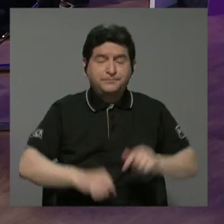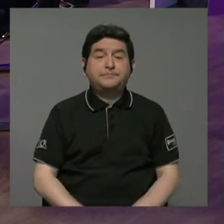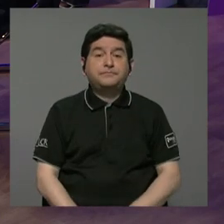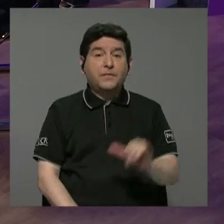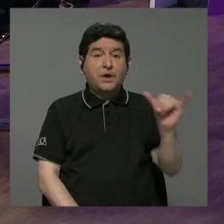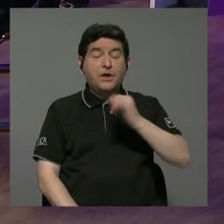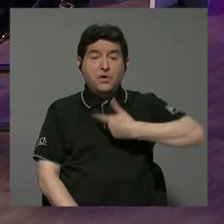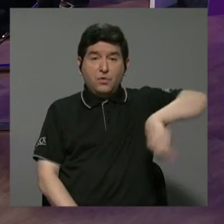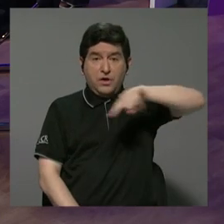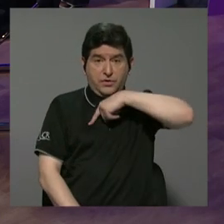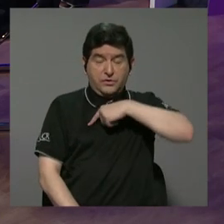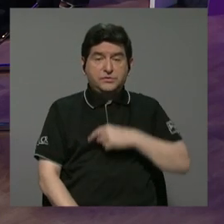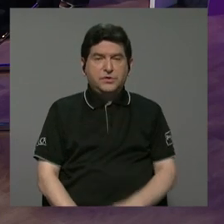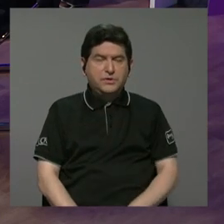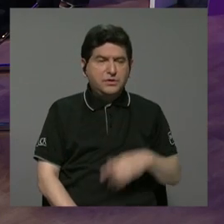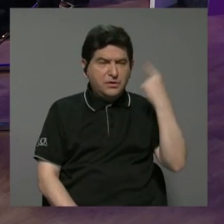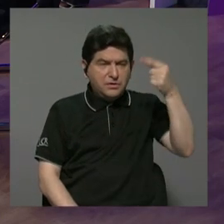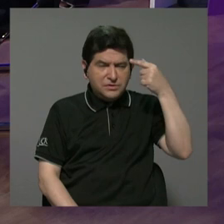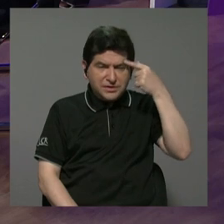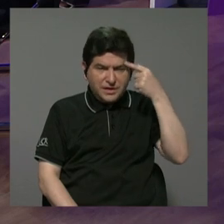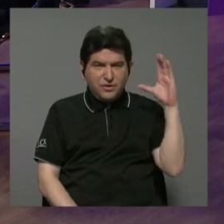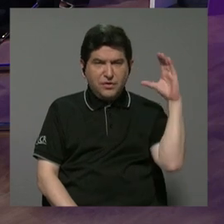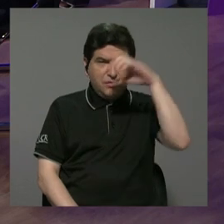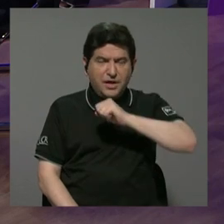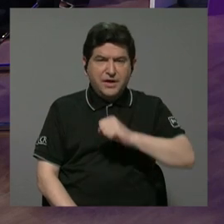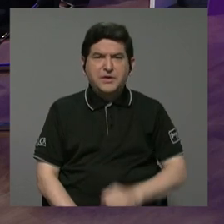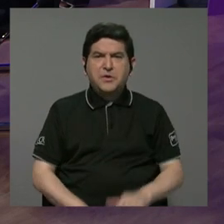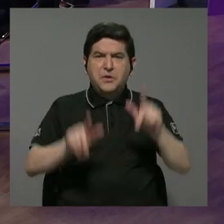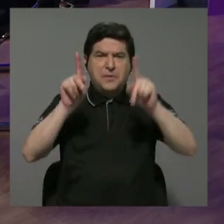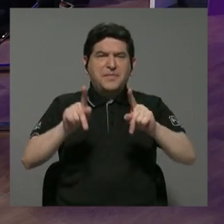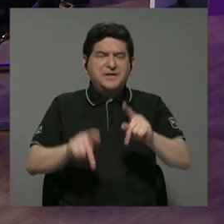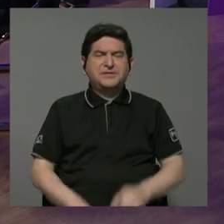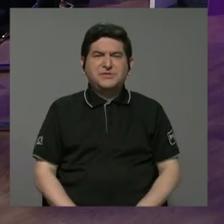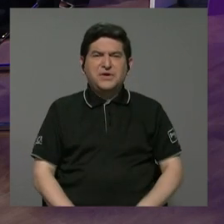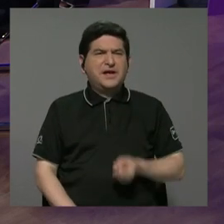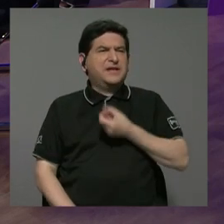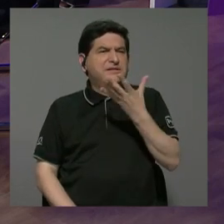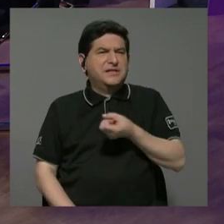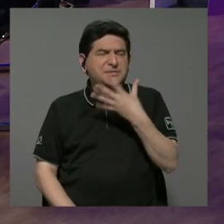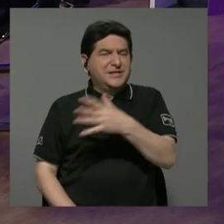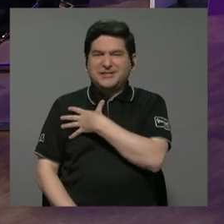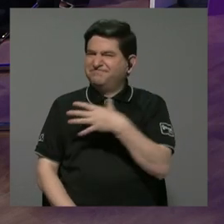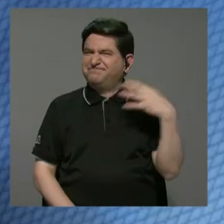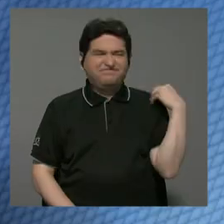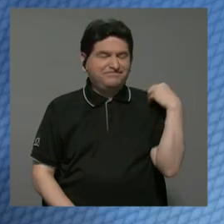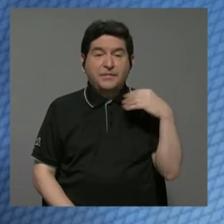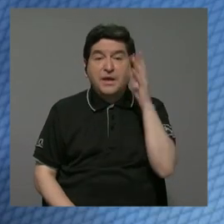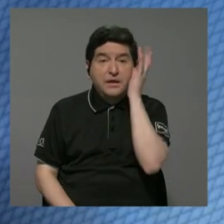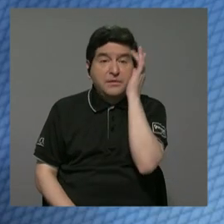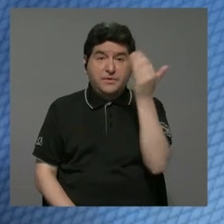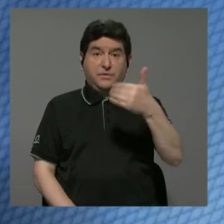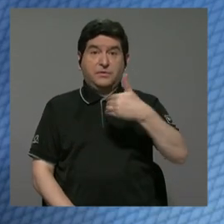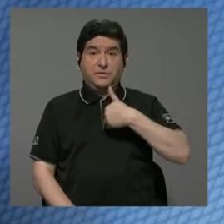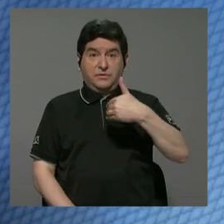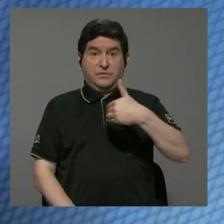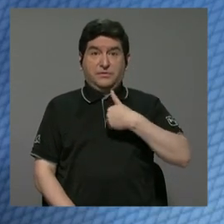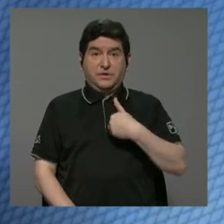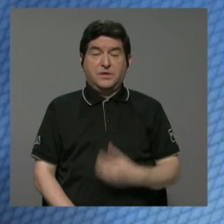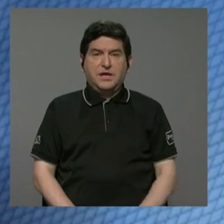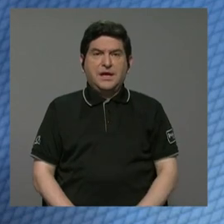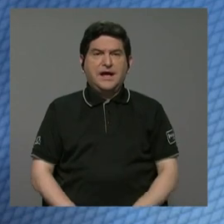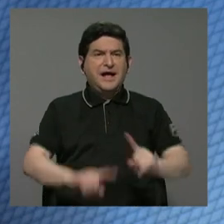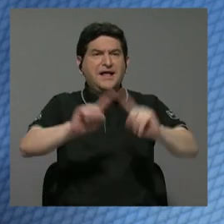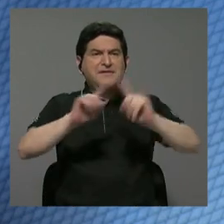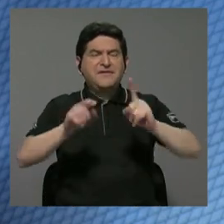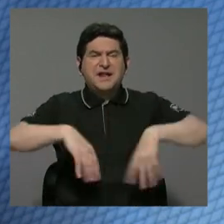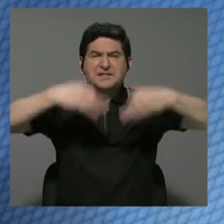también al gobierno le molesta muchísimo que el pueblo se manifieste y diga lo que piensa y las preocupaciones que tiene, pone toda una serie